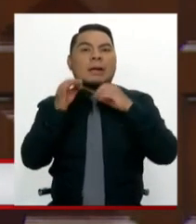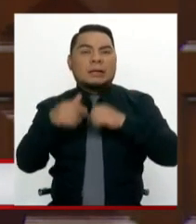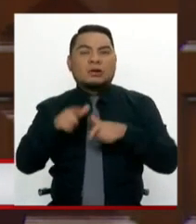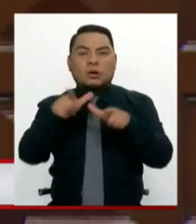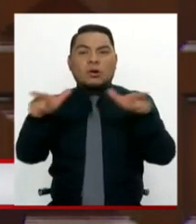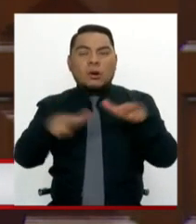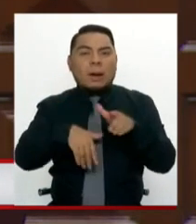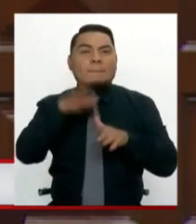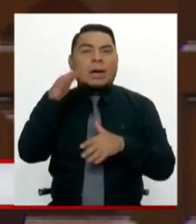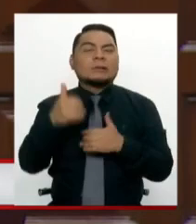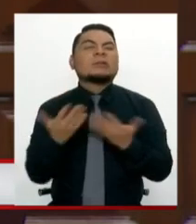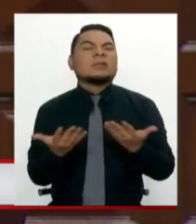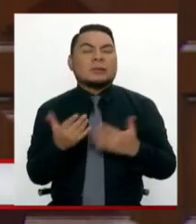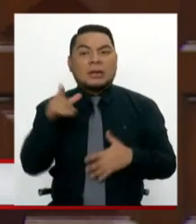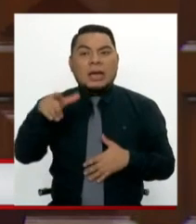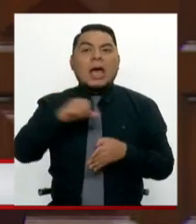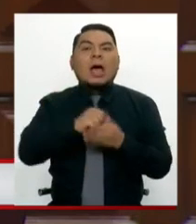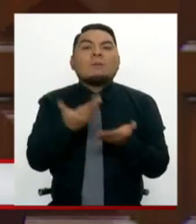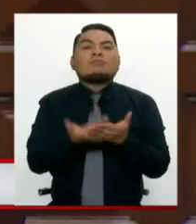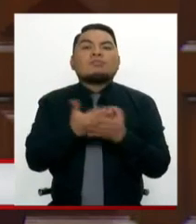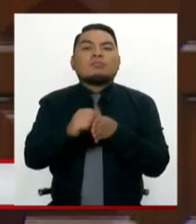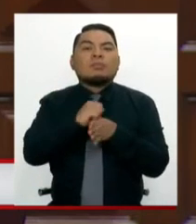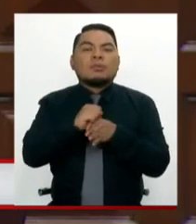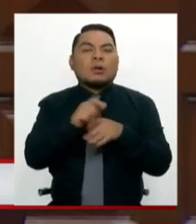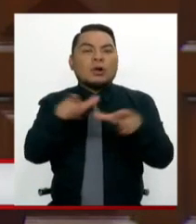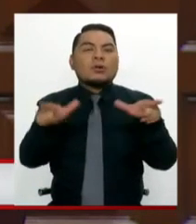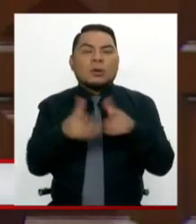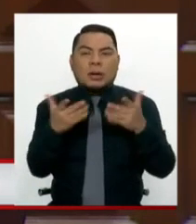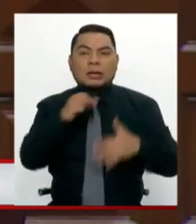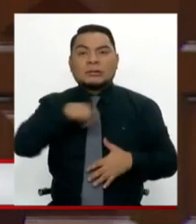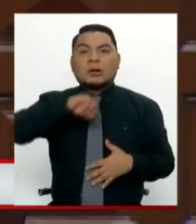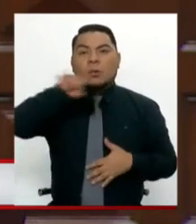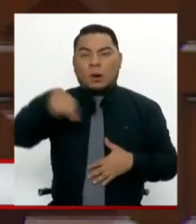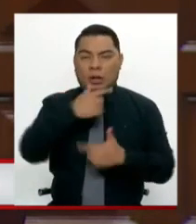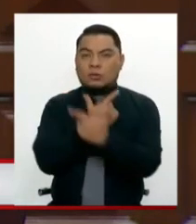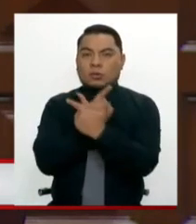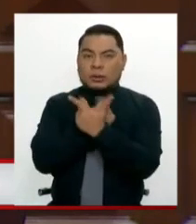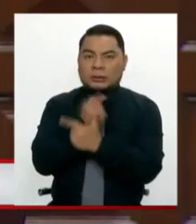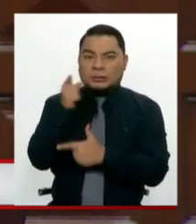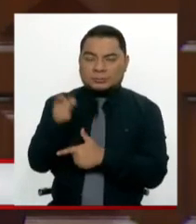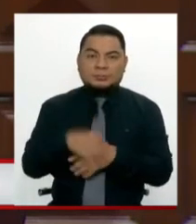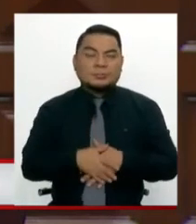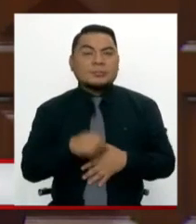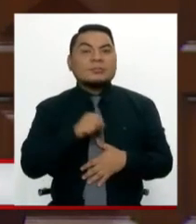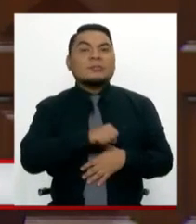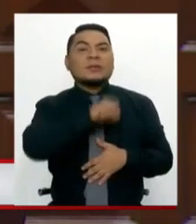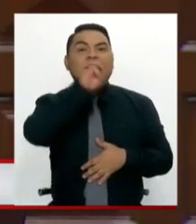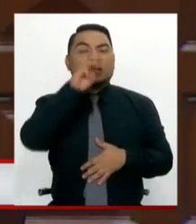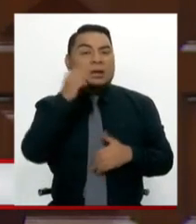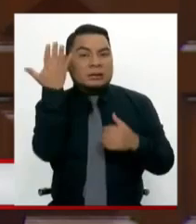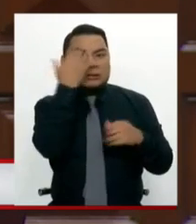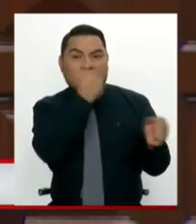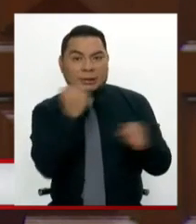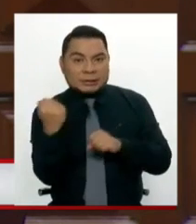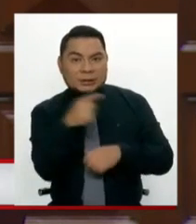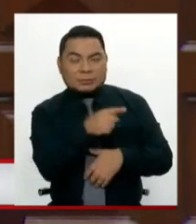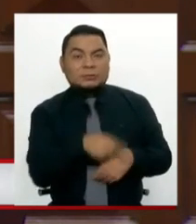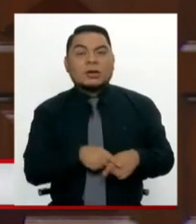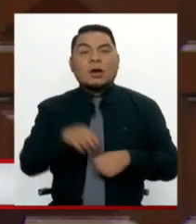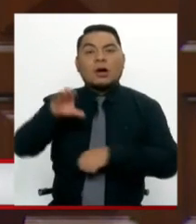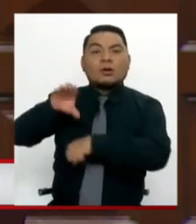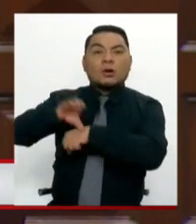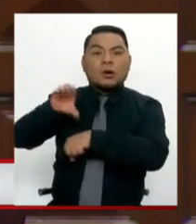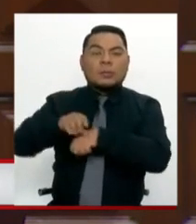delictiva, iniciando como piloto en los distritos de San Juan del Lurigancho, San Martín de Porras,